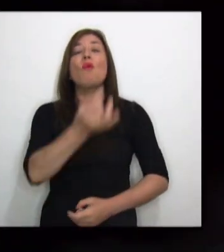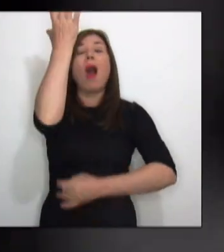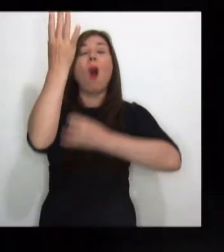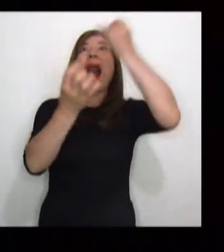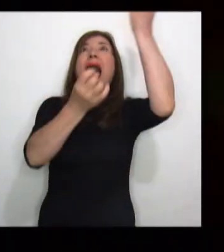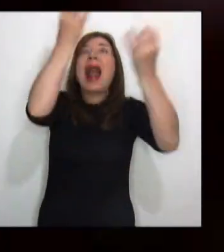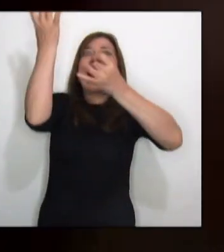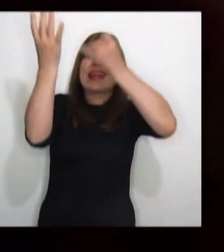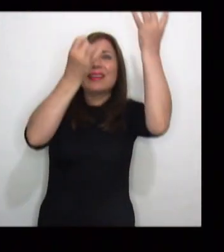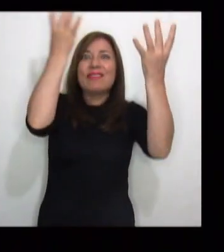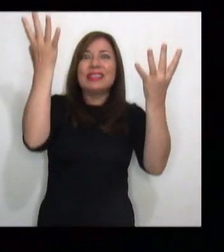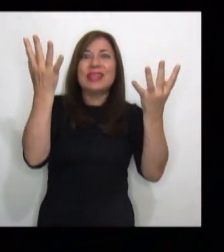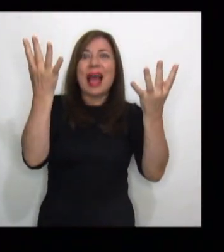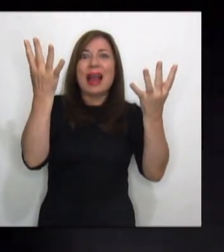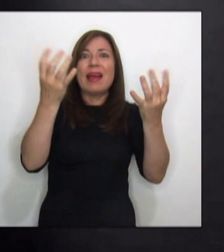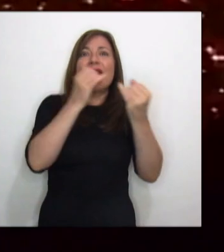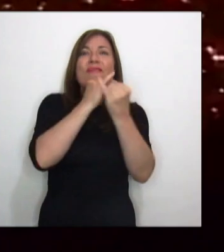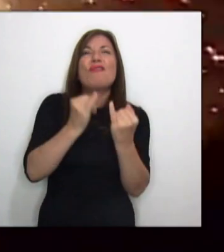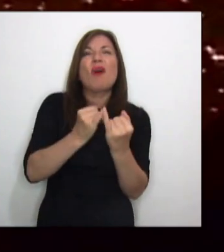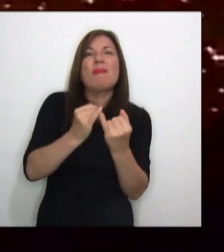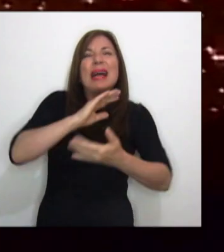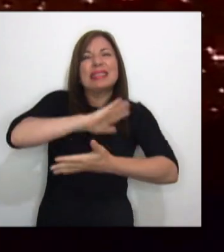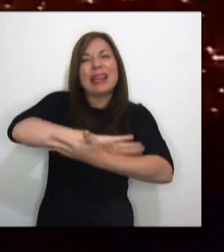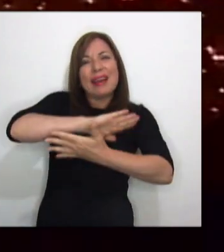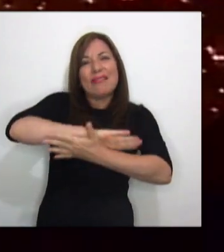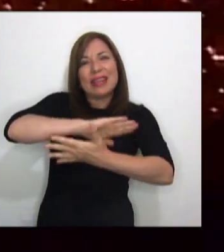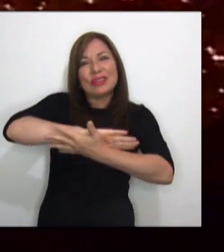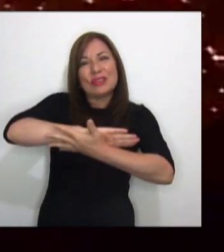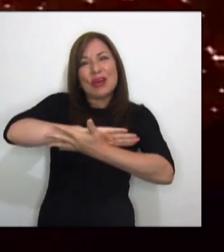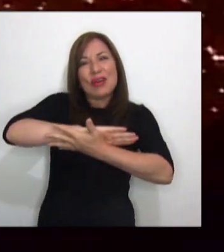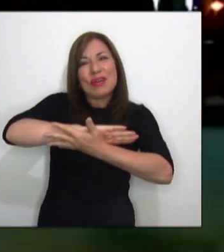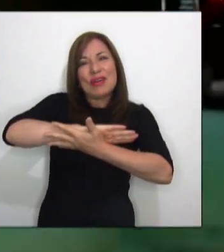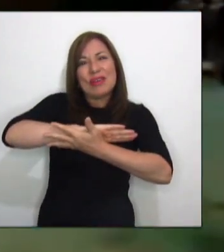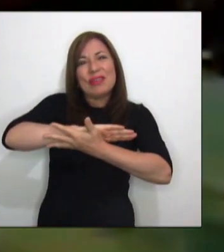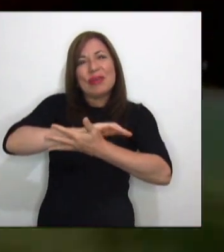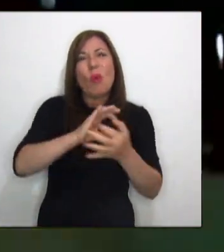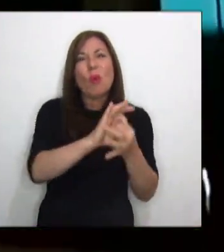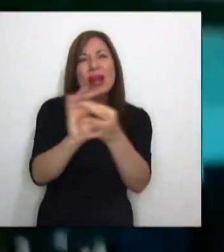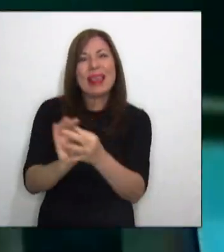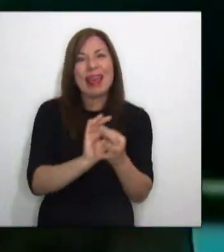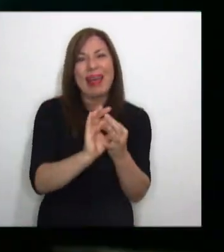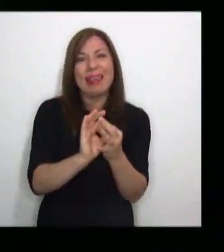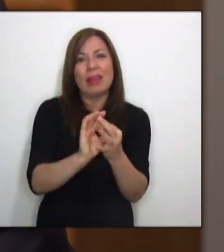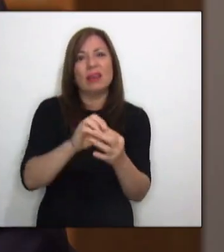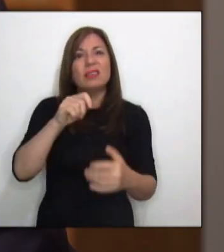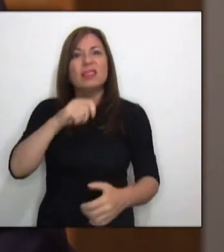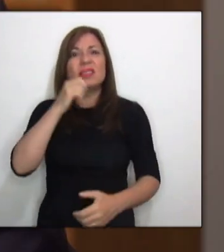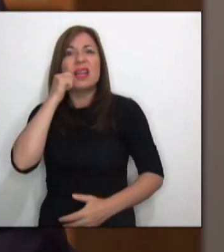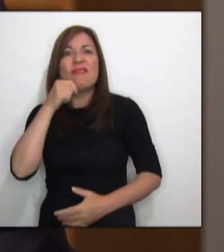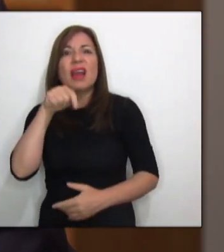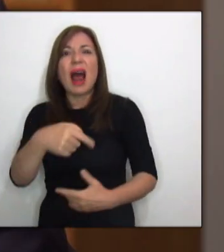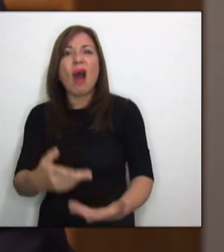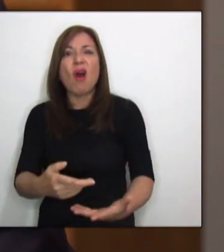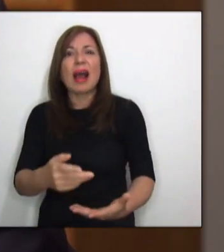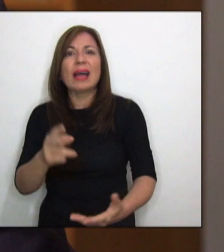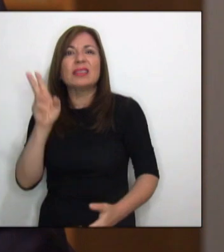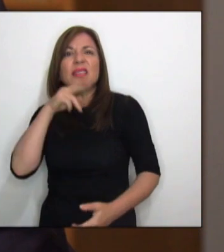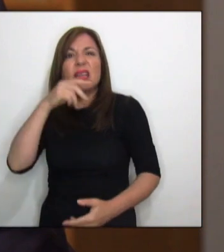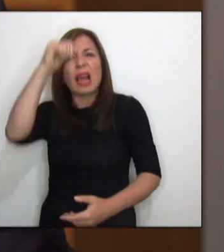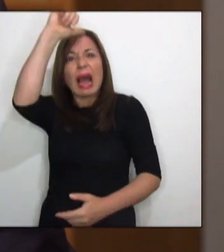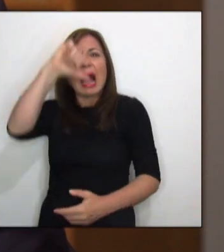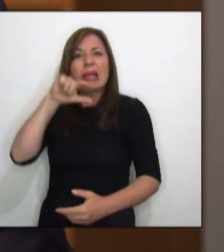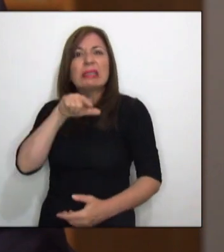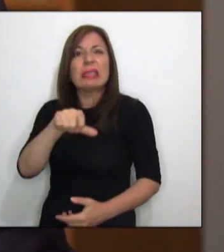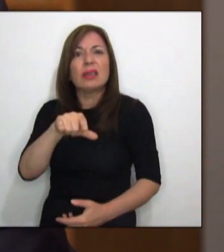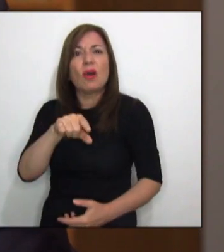eran símbolo de unidad y celebración familiar. Hoy representan el miedo y la impunidad del narcotráfico